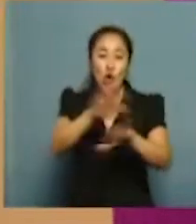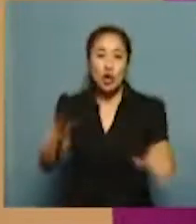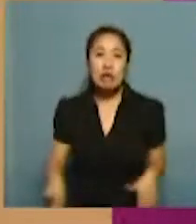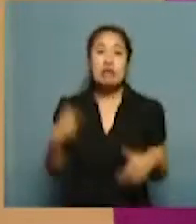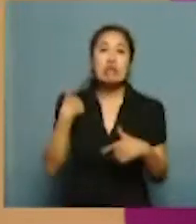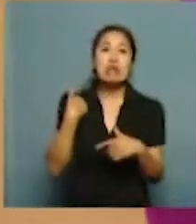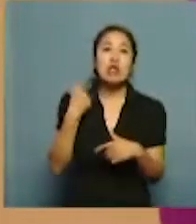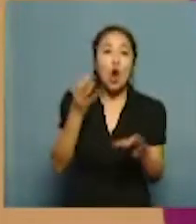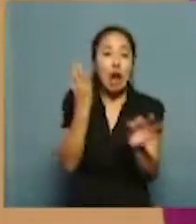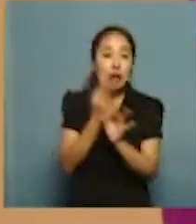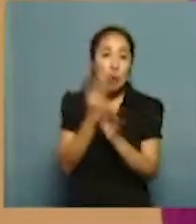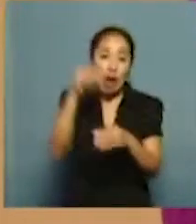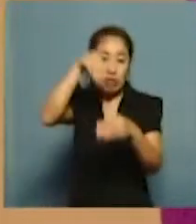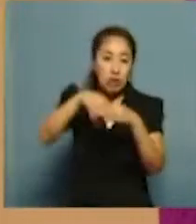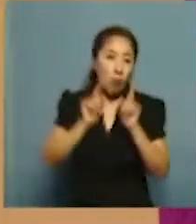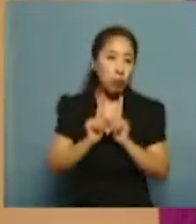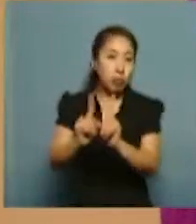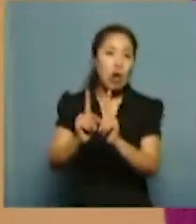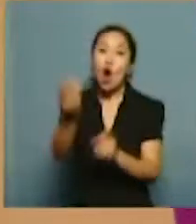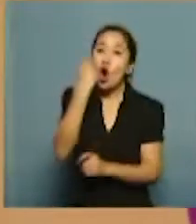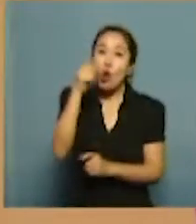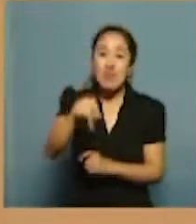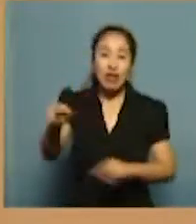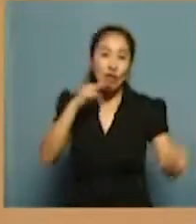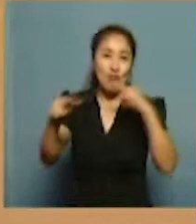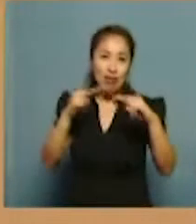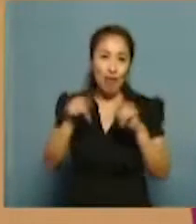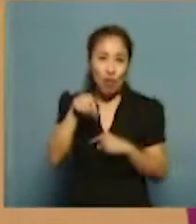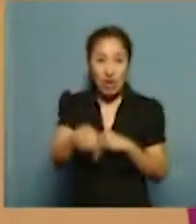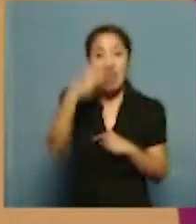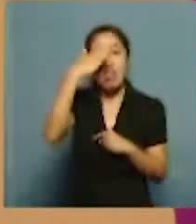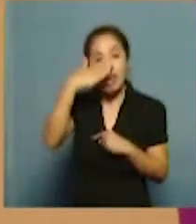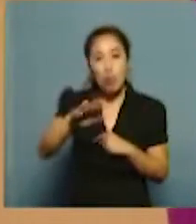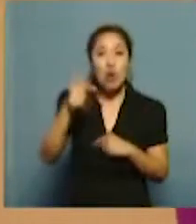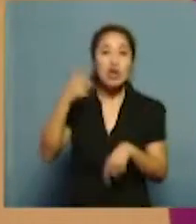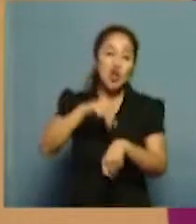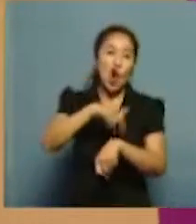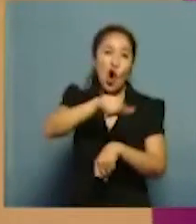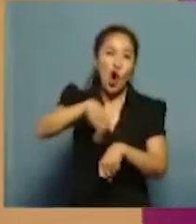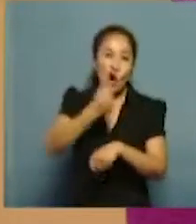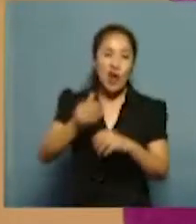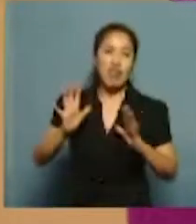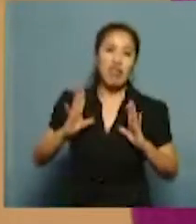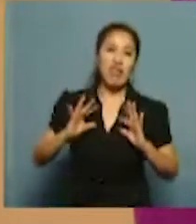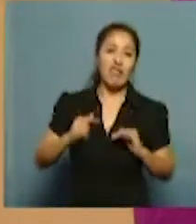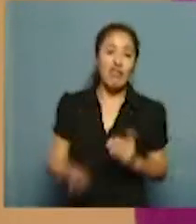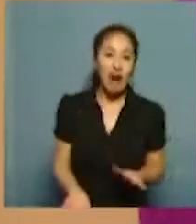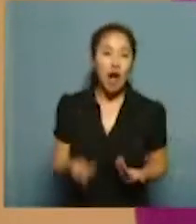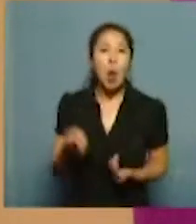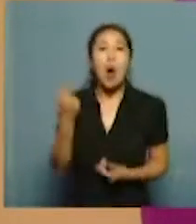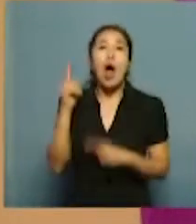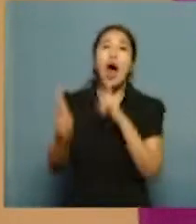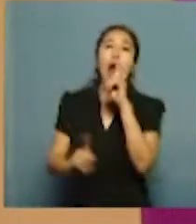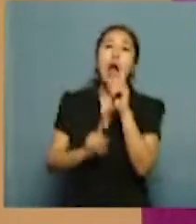eran contenidos por la escuela luego comían en el comedor infantil y después horas ociosas en donde por ahí